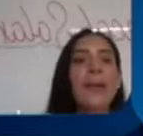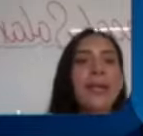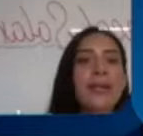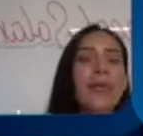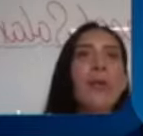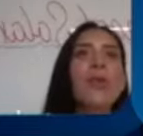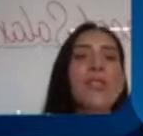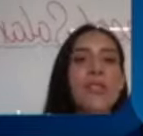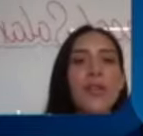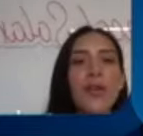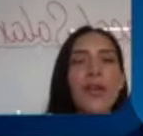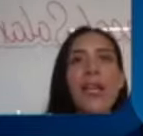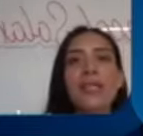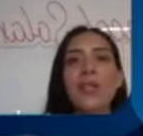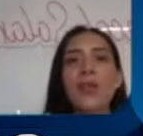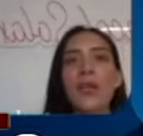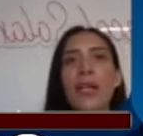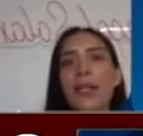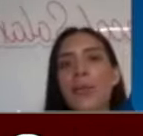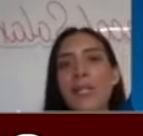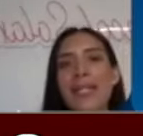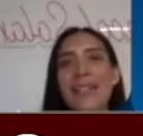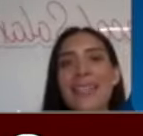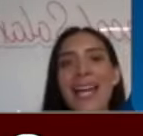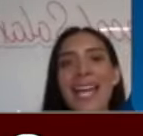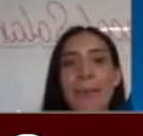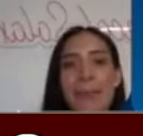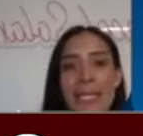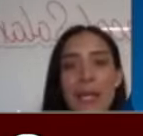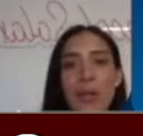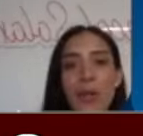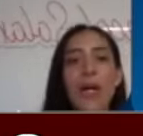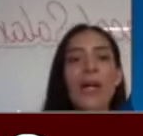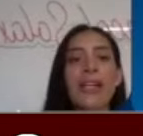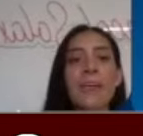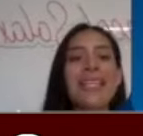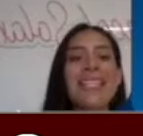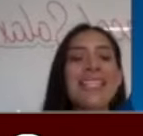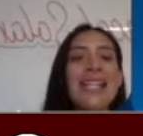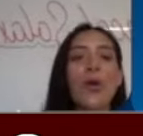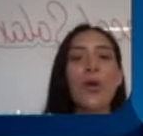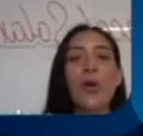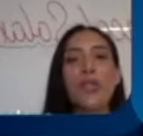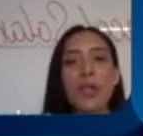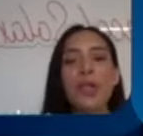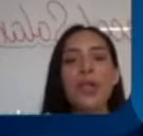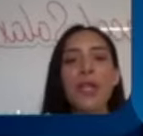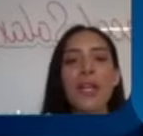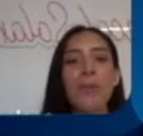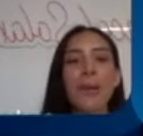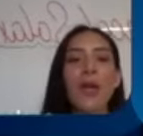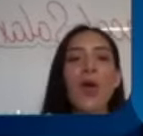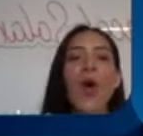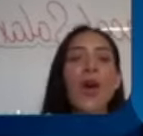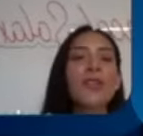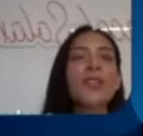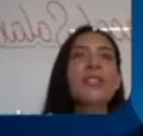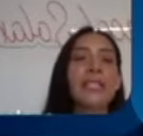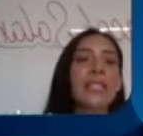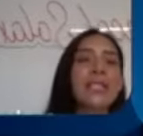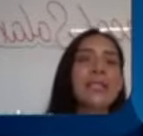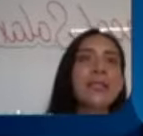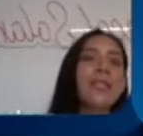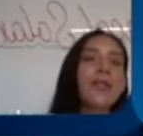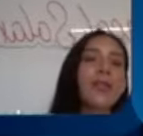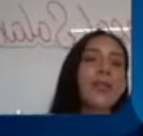Definitivamente lo hemos dicho, la señora representa el pasado, representa la corrupción, pero hoy